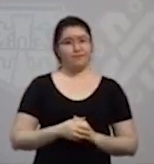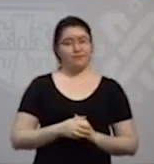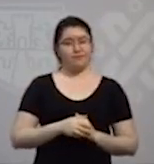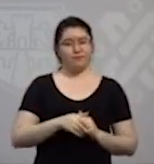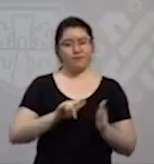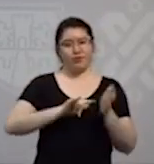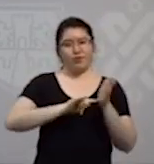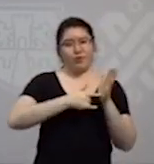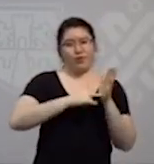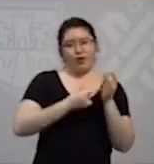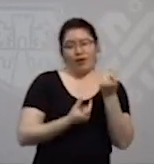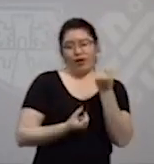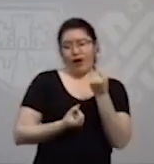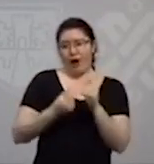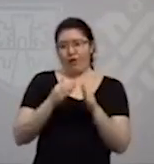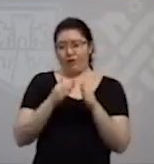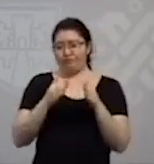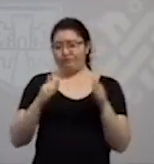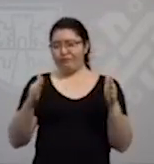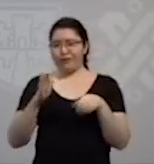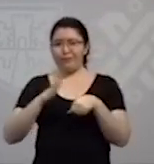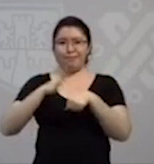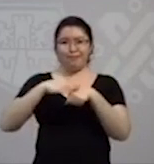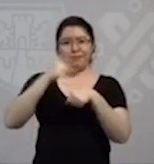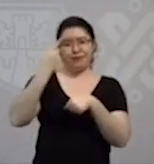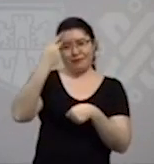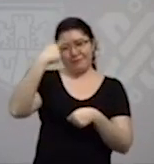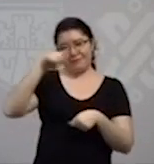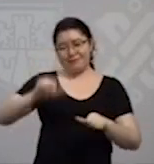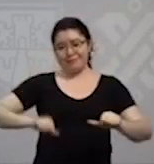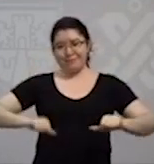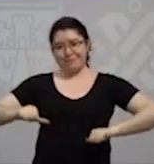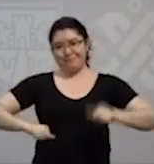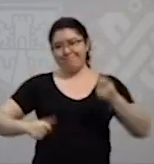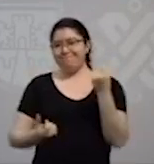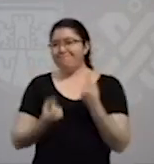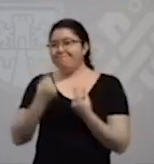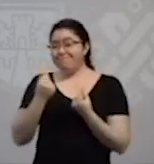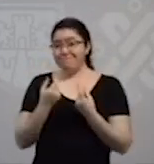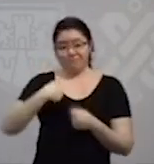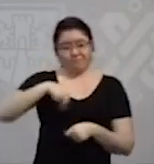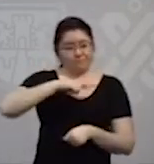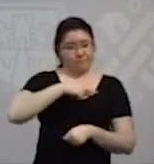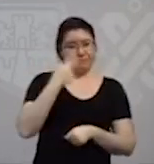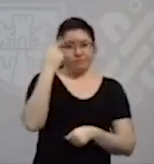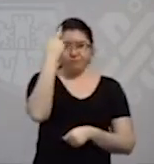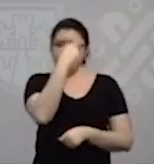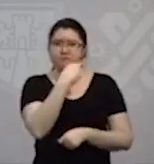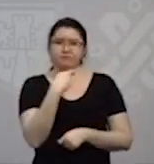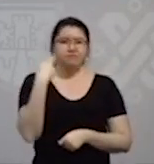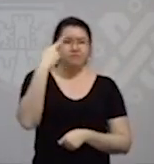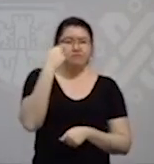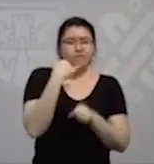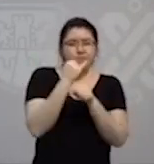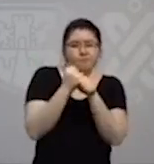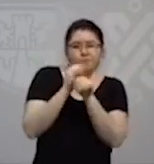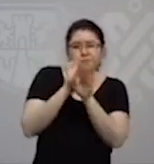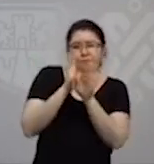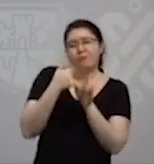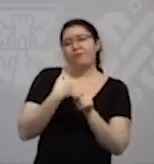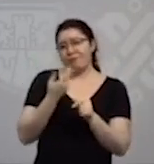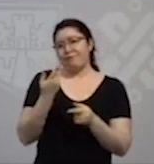horarios que se van a ampliar para algunas actividades, que hemos hecho todo el análisis y encontramos que es factible